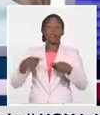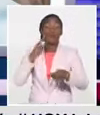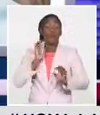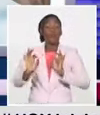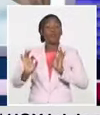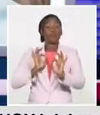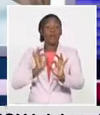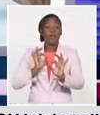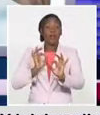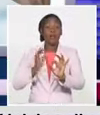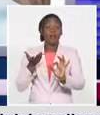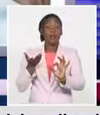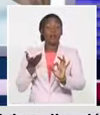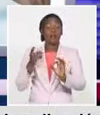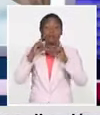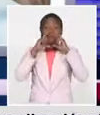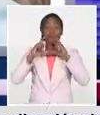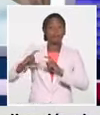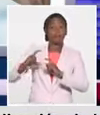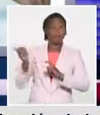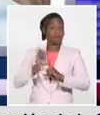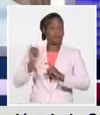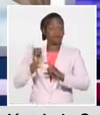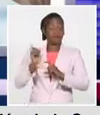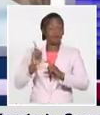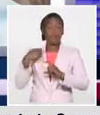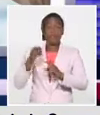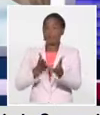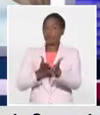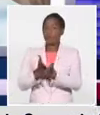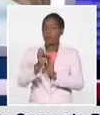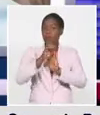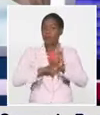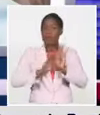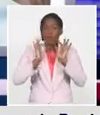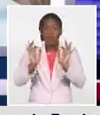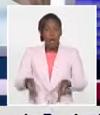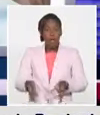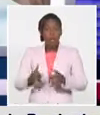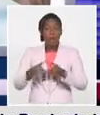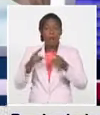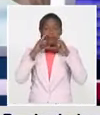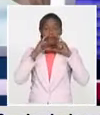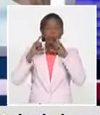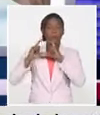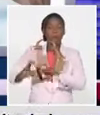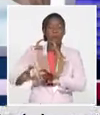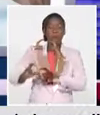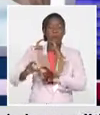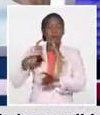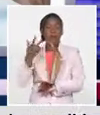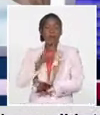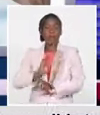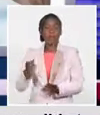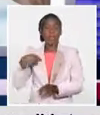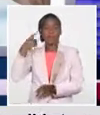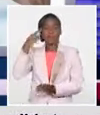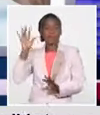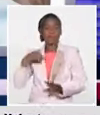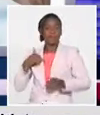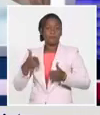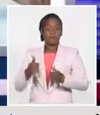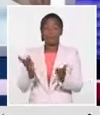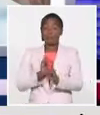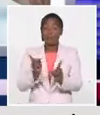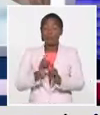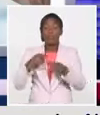quiere evaluar una vez finalizadas las inmunizaciones. Es decir, la eficacia se evalúa con aquellos individuos que recibieron